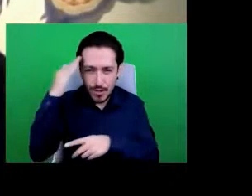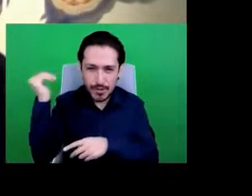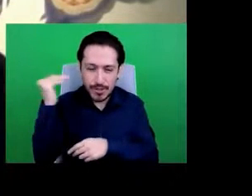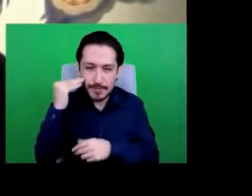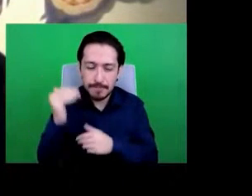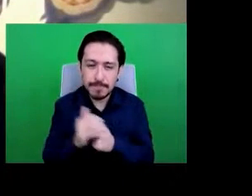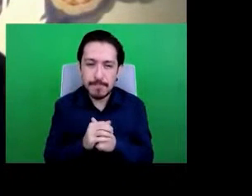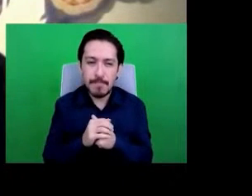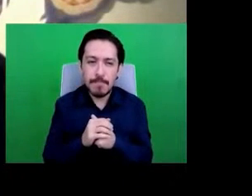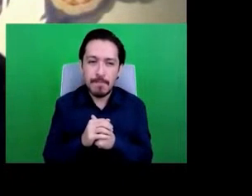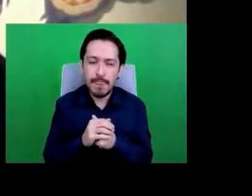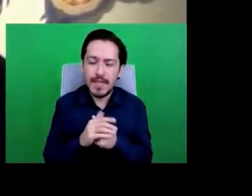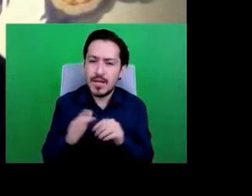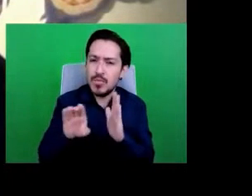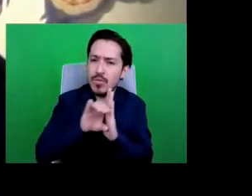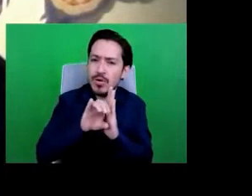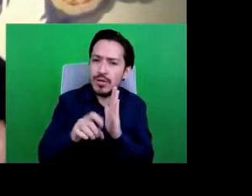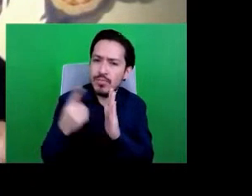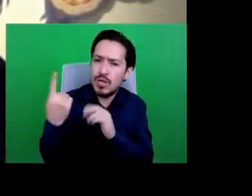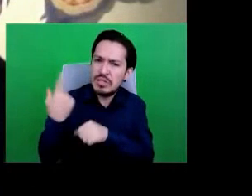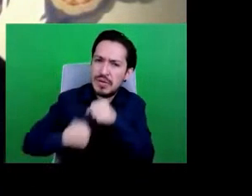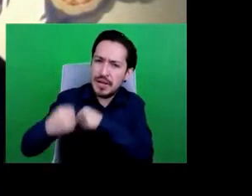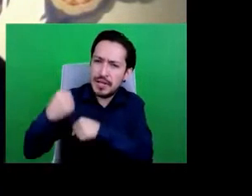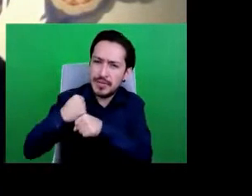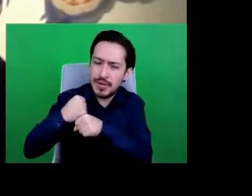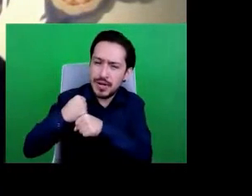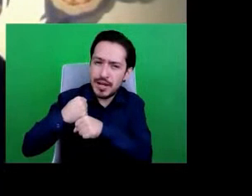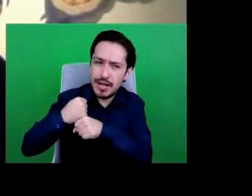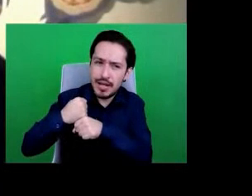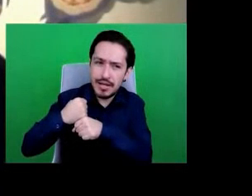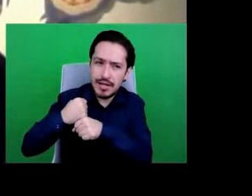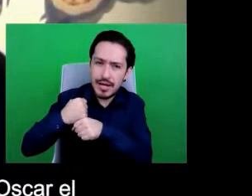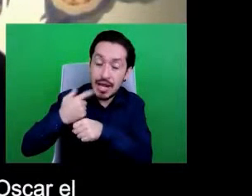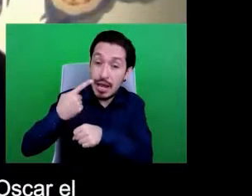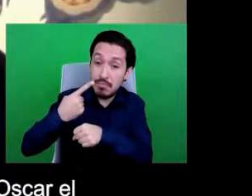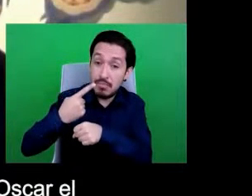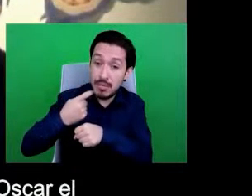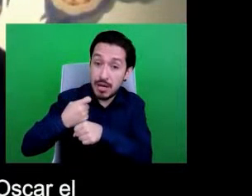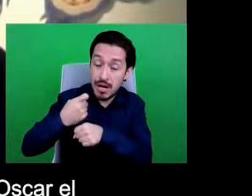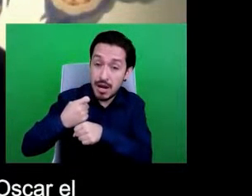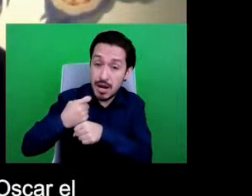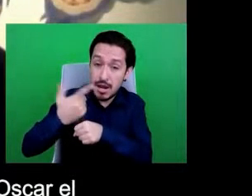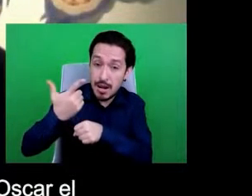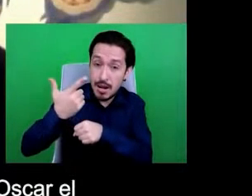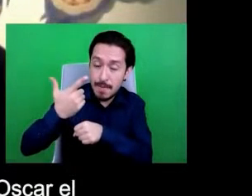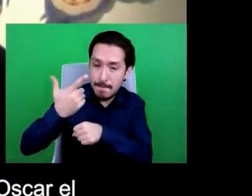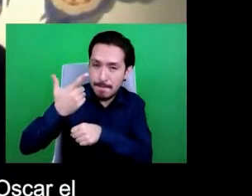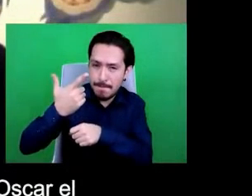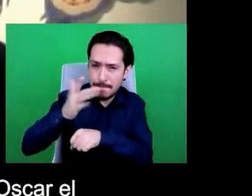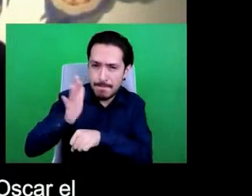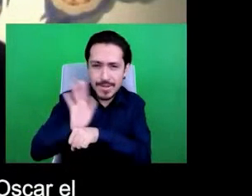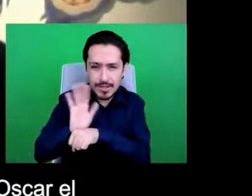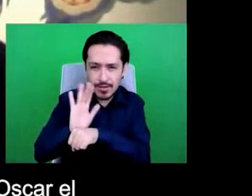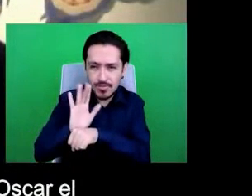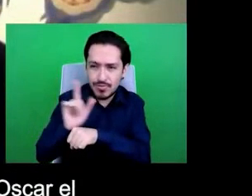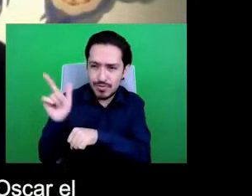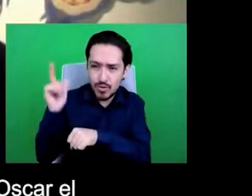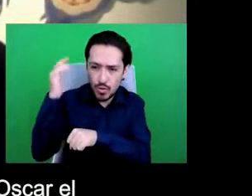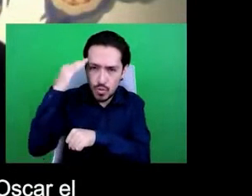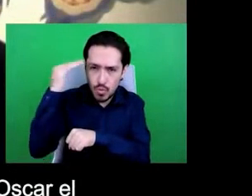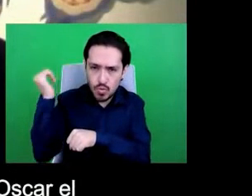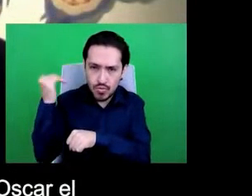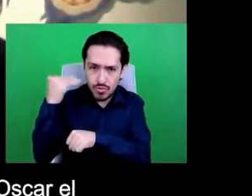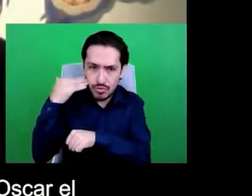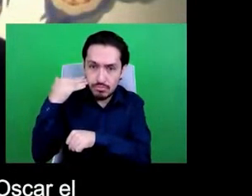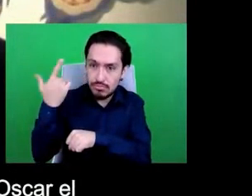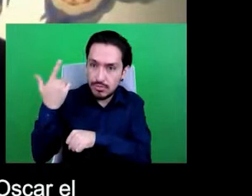el año pasado, la primera película, no en inglés, una película coreana, una película extranjera, fue la primera en ganar el Oscar el